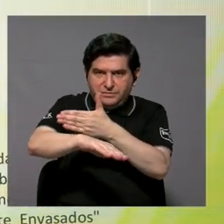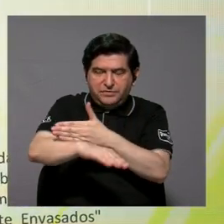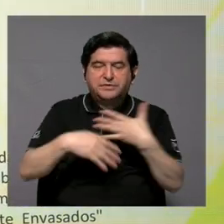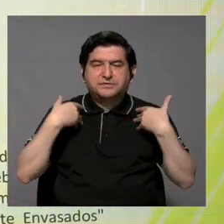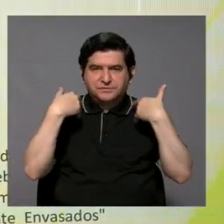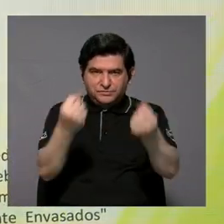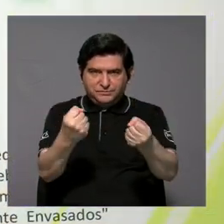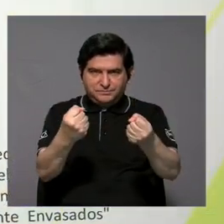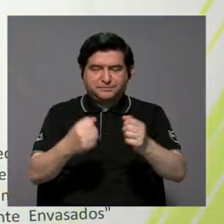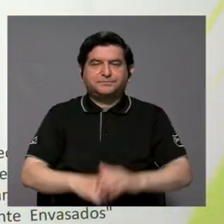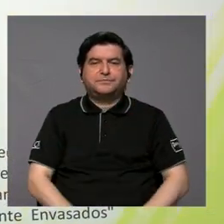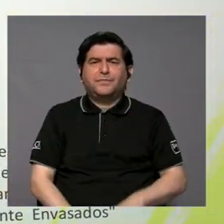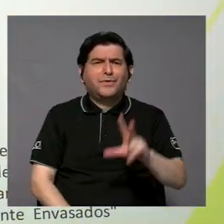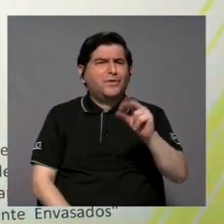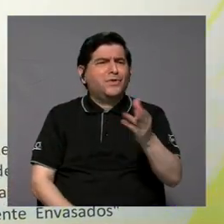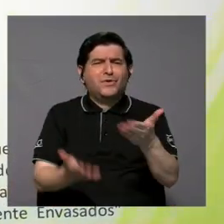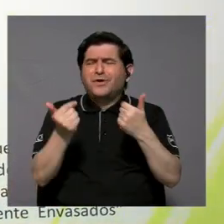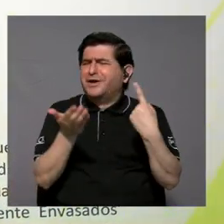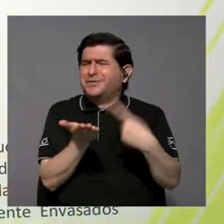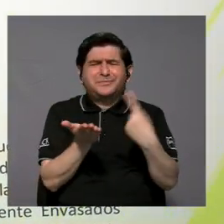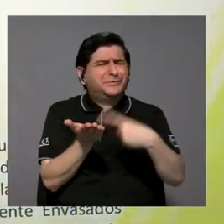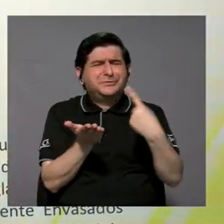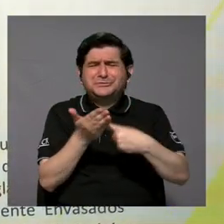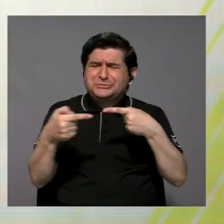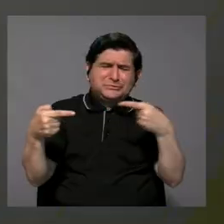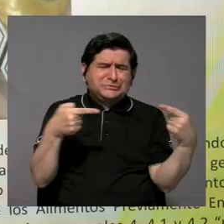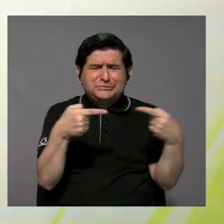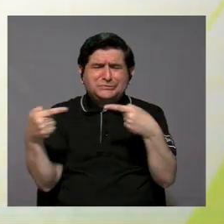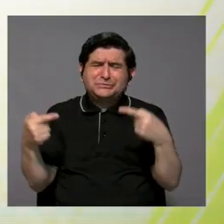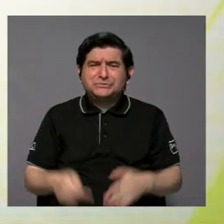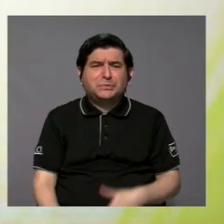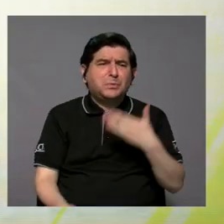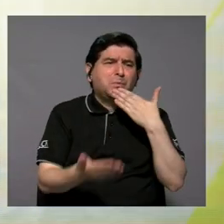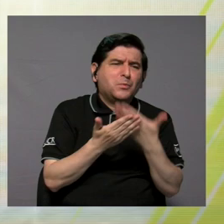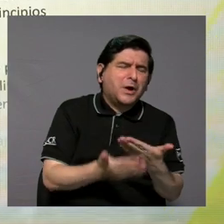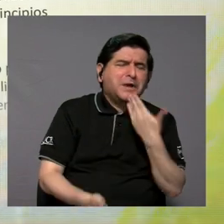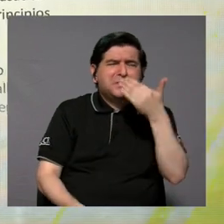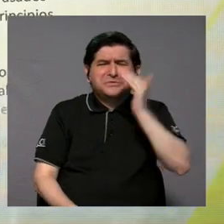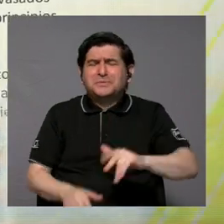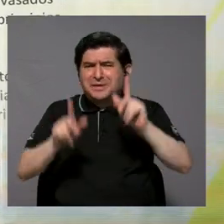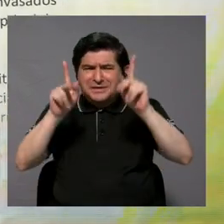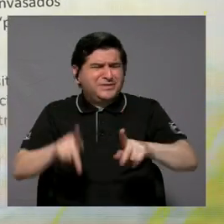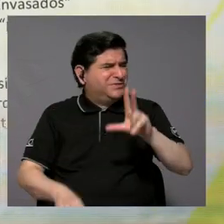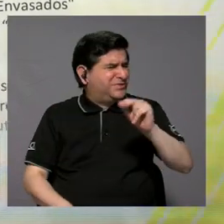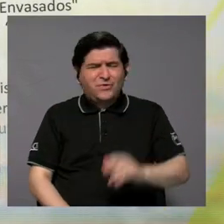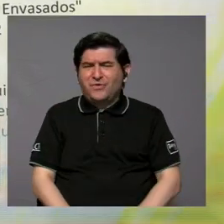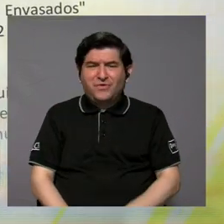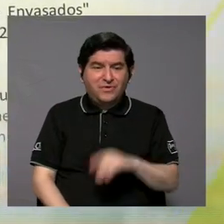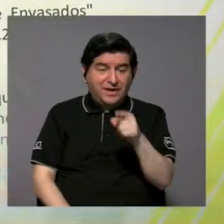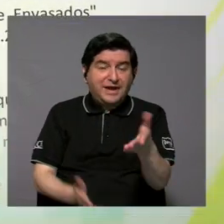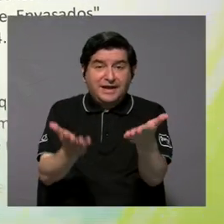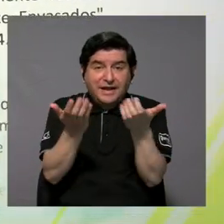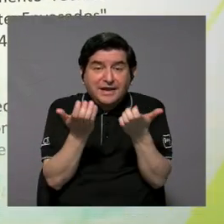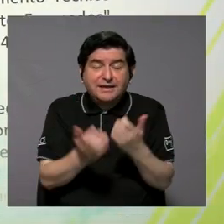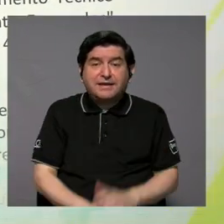que es la salud. No queremos pelearnos y estar hablando de buenos y de malos. Yo creo que aquí lo que queremos